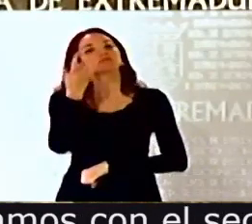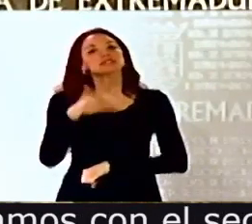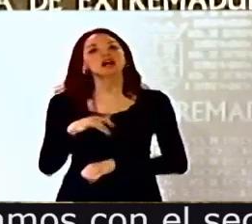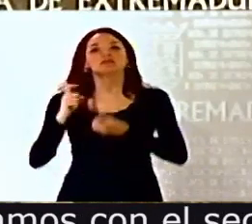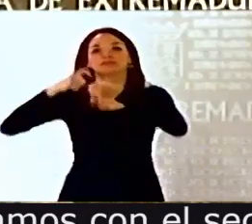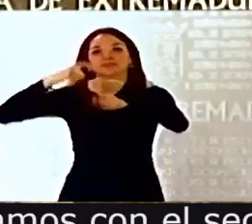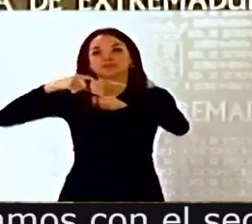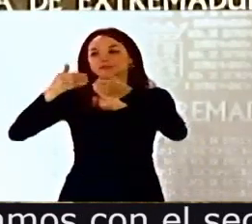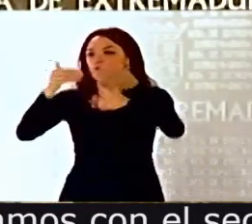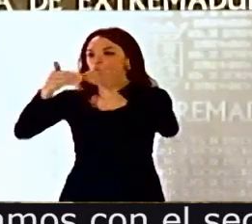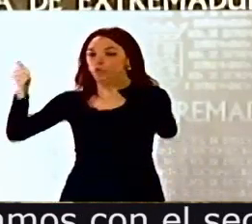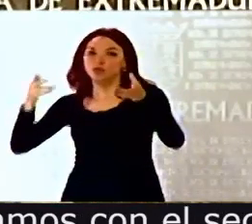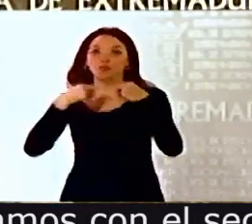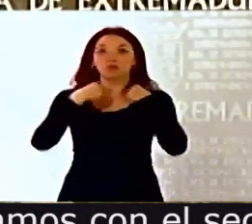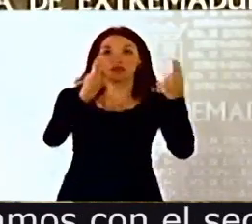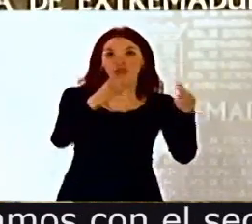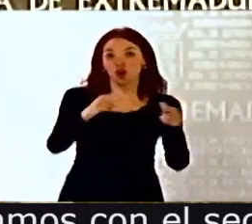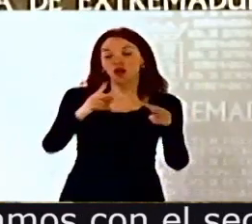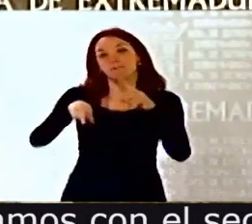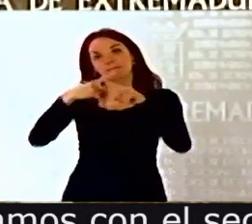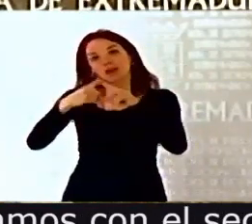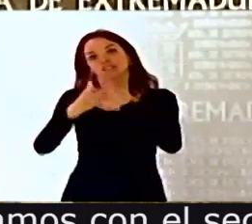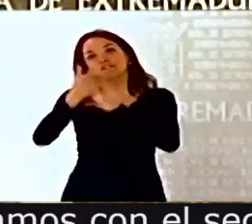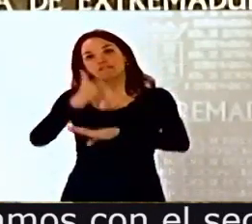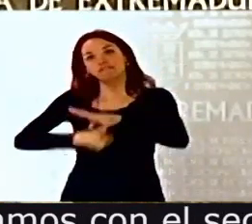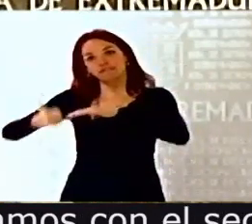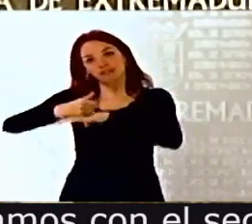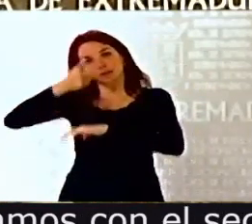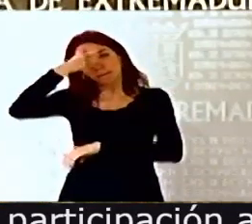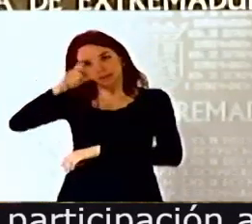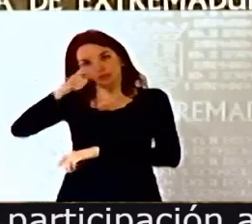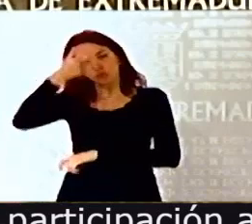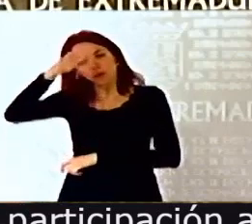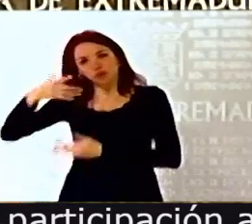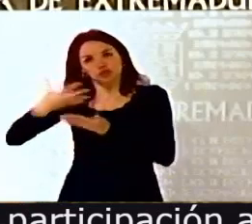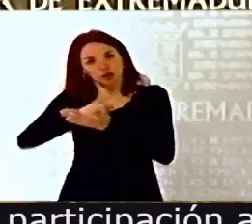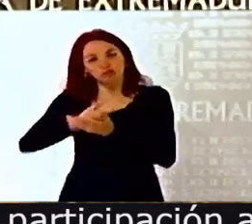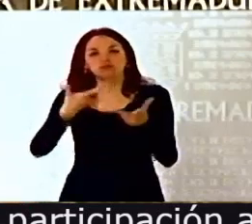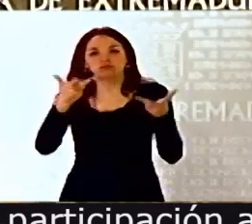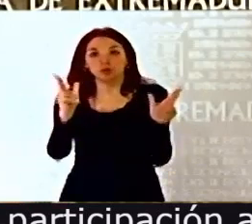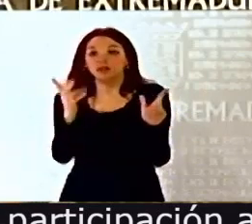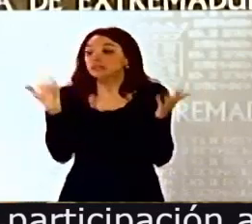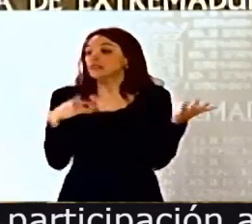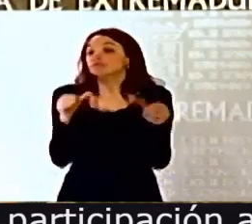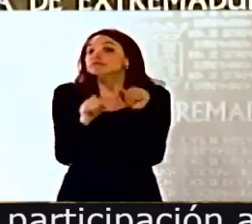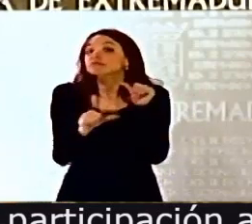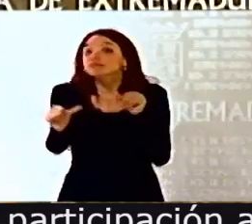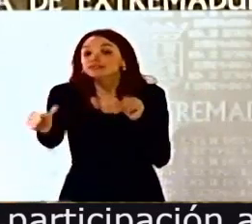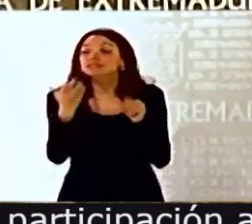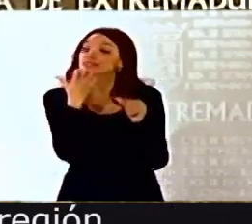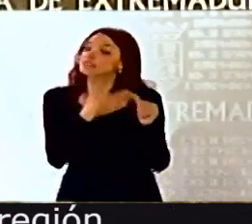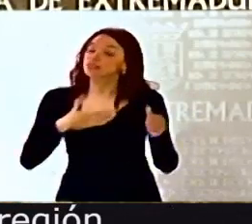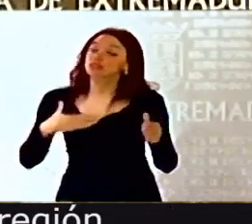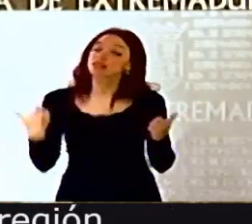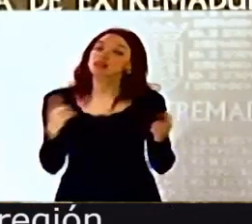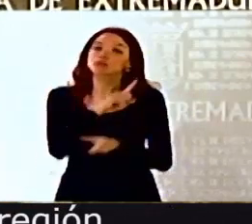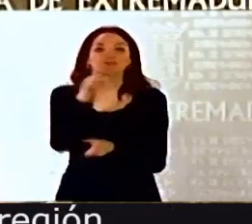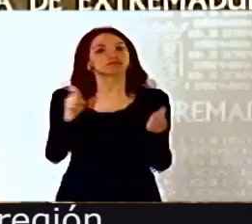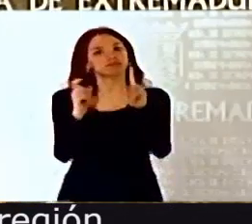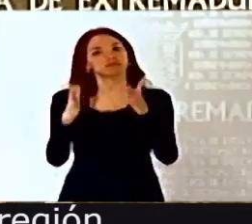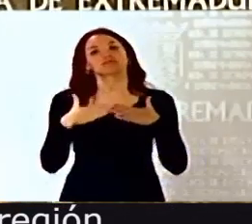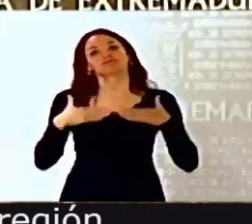participación también a las diputaciones y a la FEMPE, a los municipios de la región. Y a partir de este momento, pues empezamos, si queréis, con las preguntas